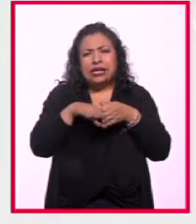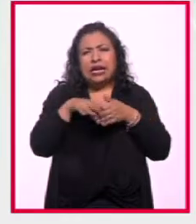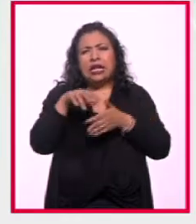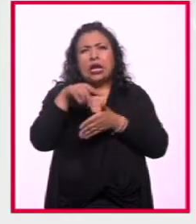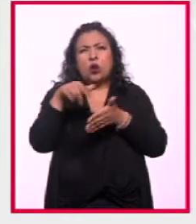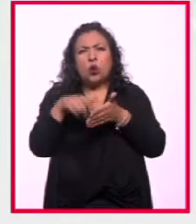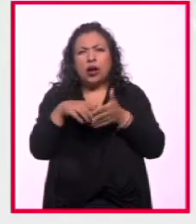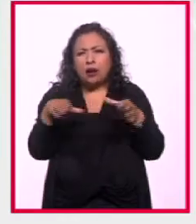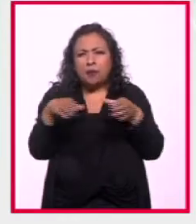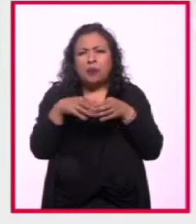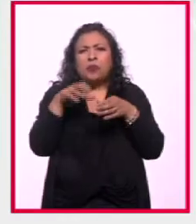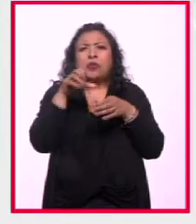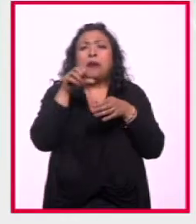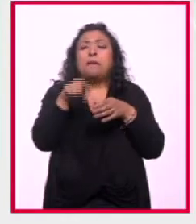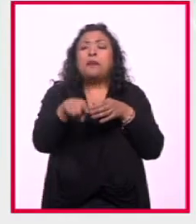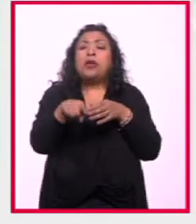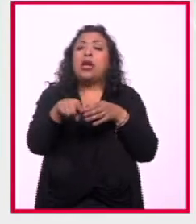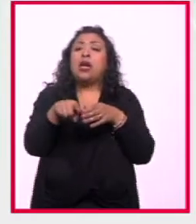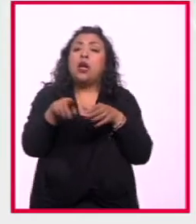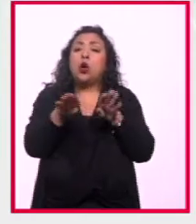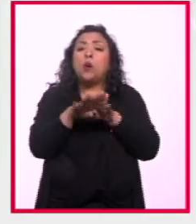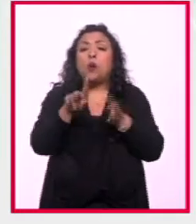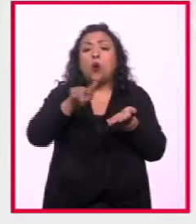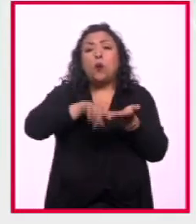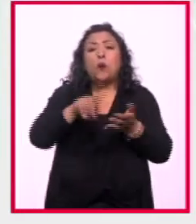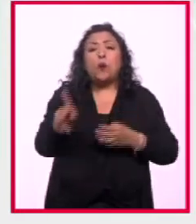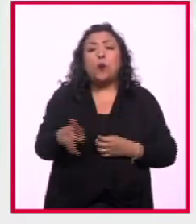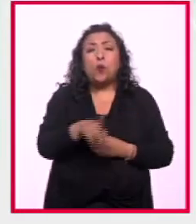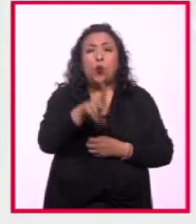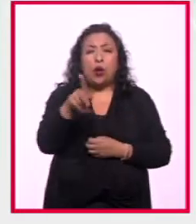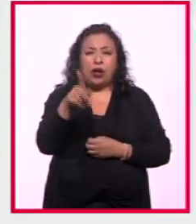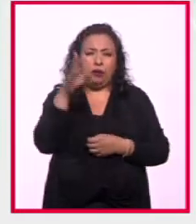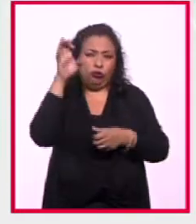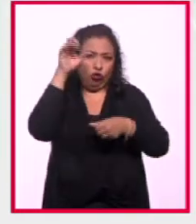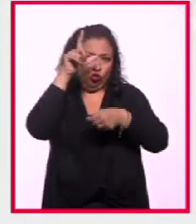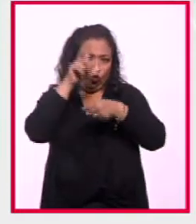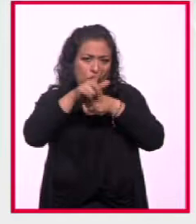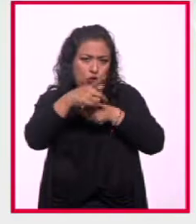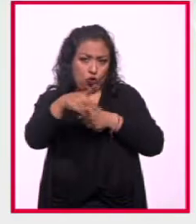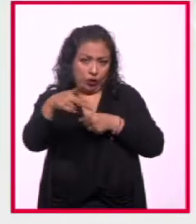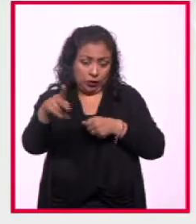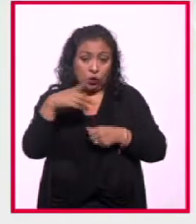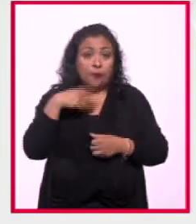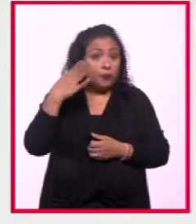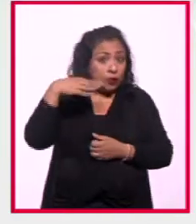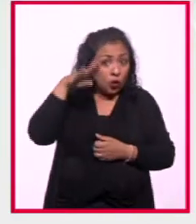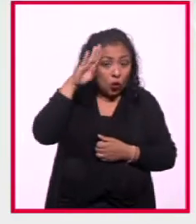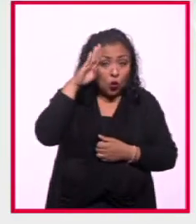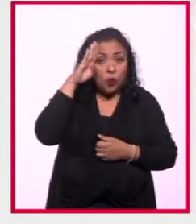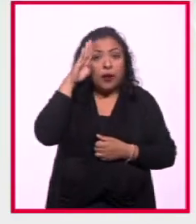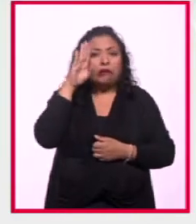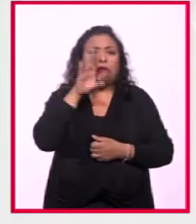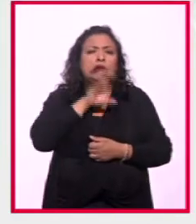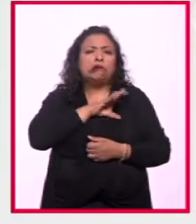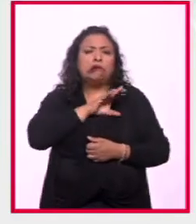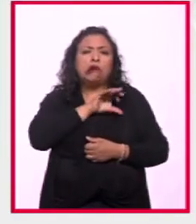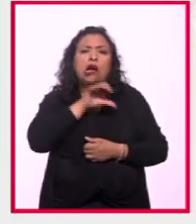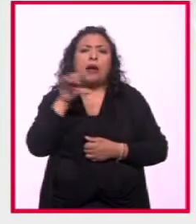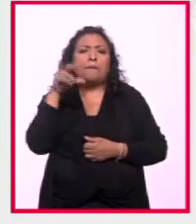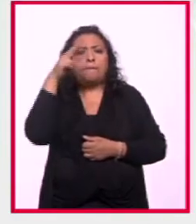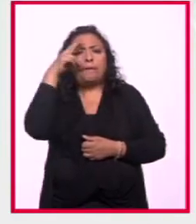este entramado de los pueblos de su cultura cuba tiene mucho a méxico